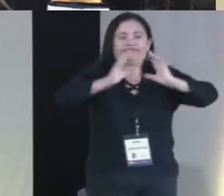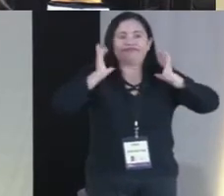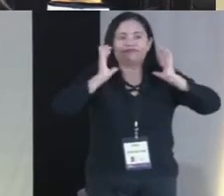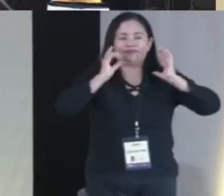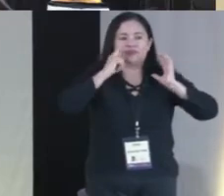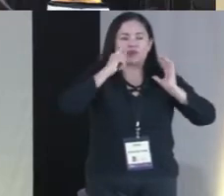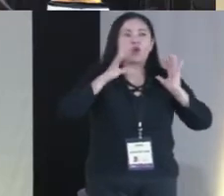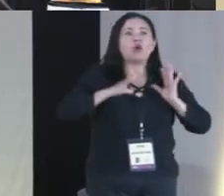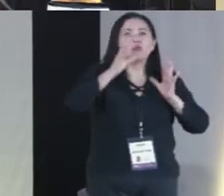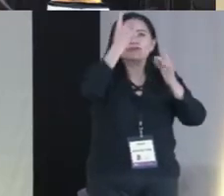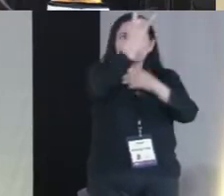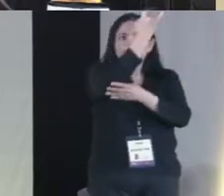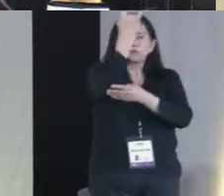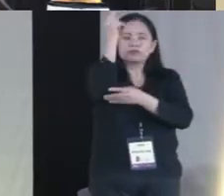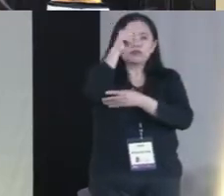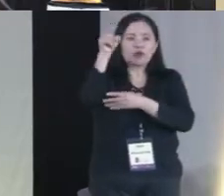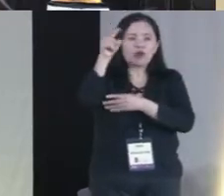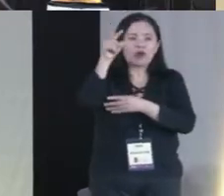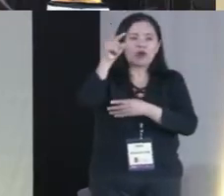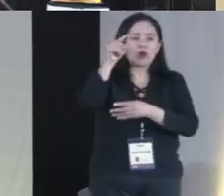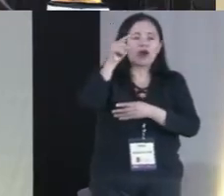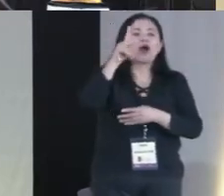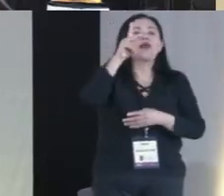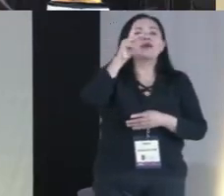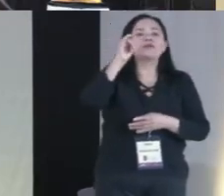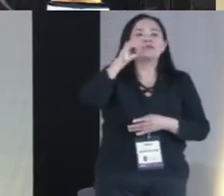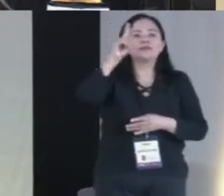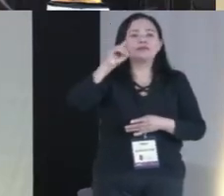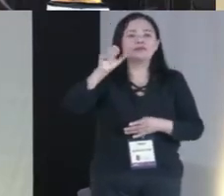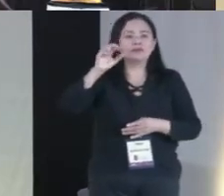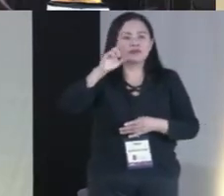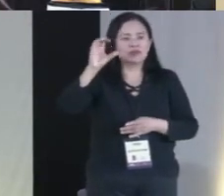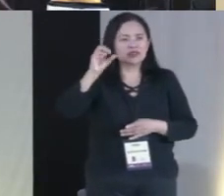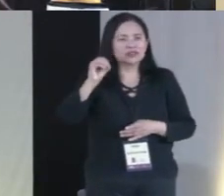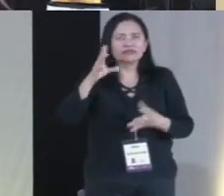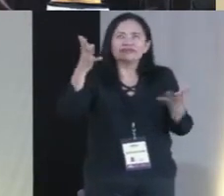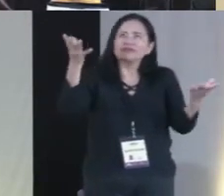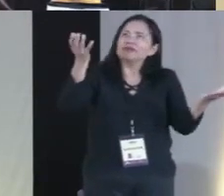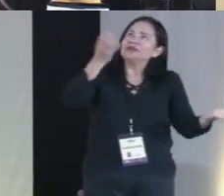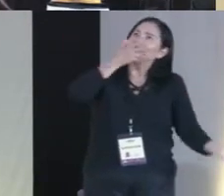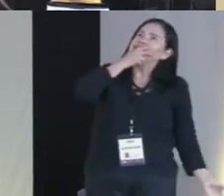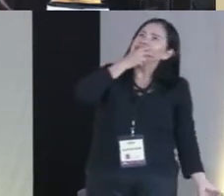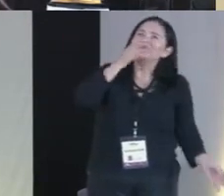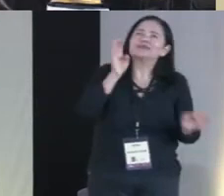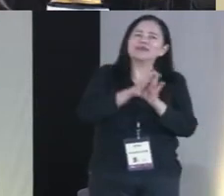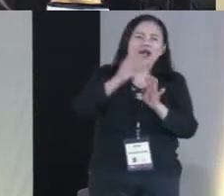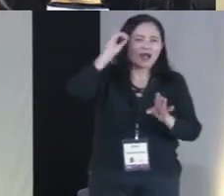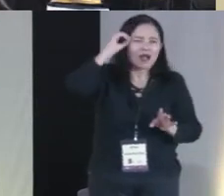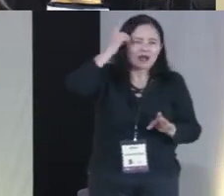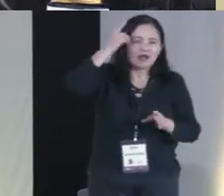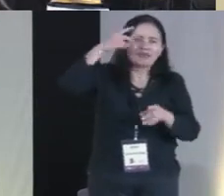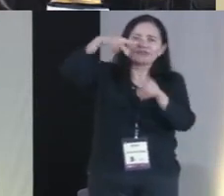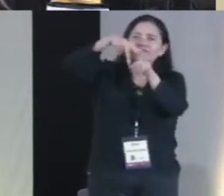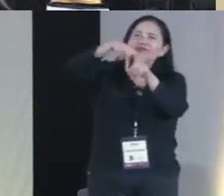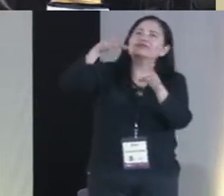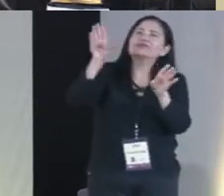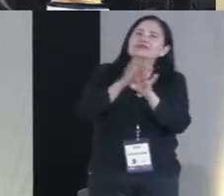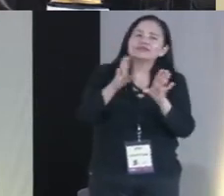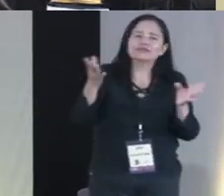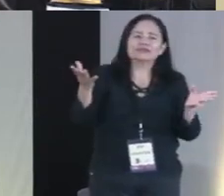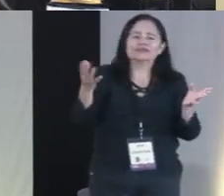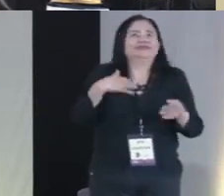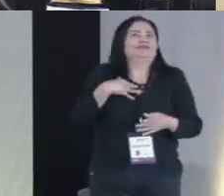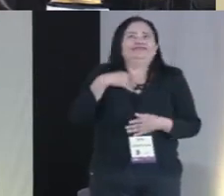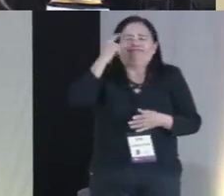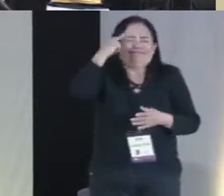estatua de Pizarro a caballo. Dije, pero qué barbaridad. ¿Qué? O sea, no, hasta la fecha